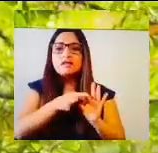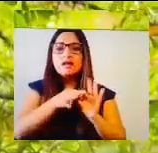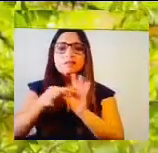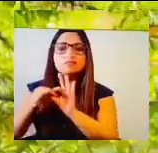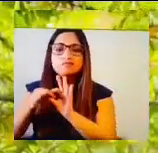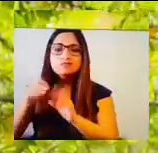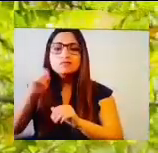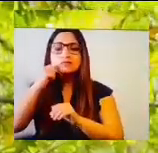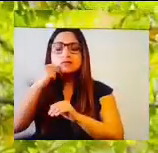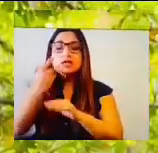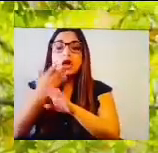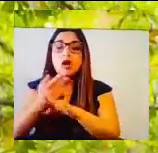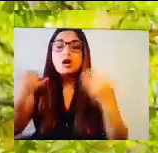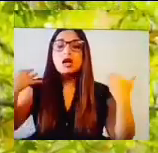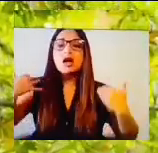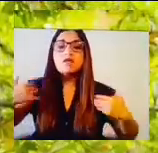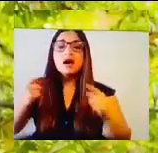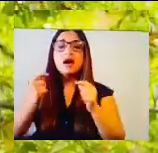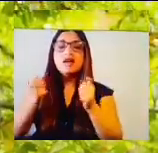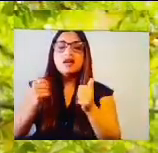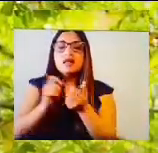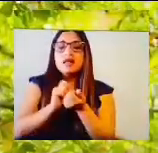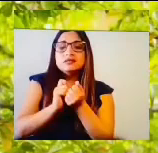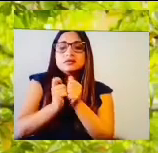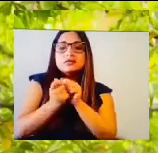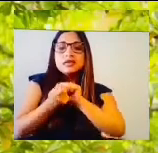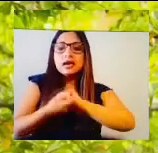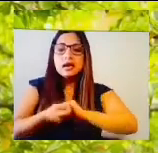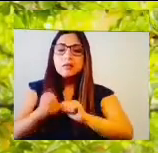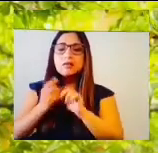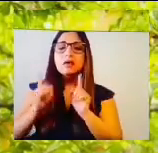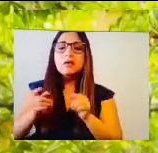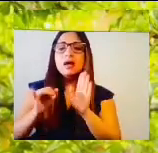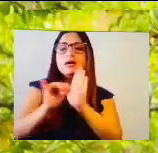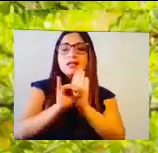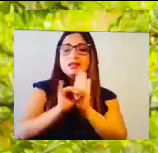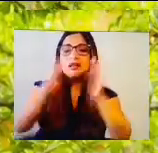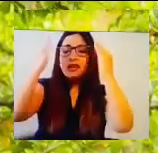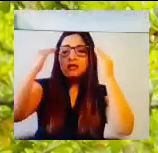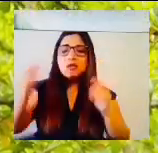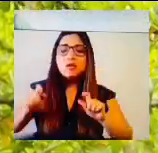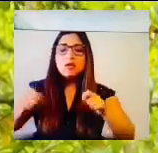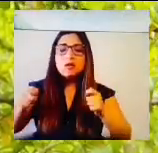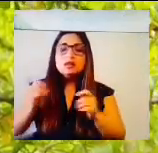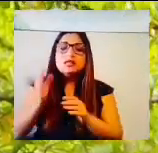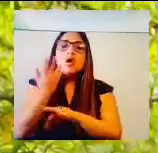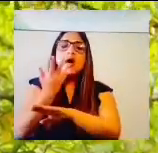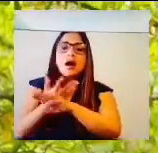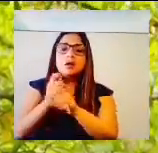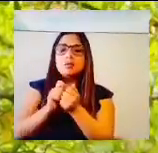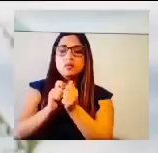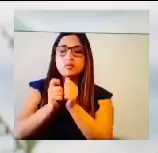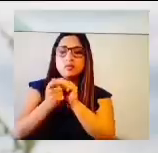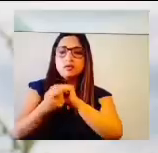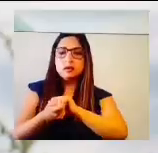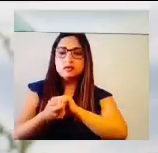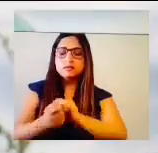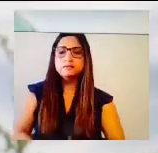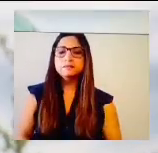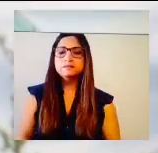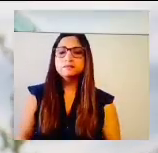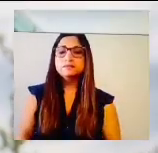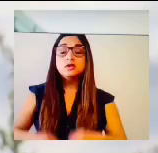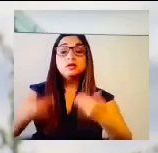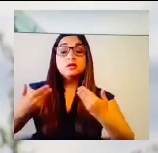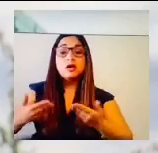se postula que, aunque las funciones corporales y habilidades cambien, la identidad ocupacional no se pierde, sino que se transforma. Es